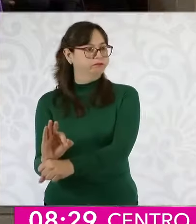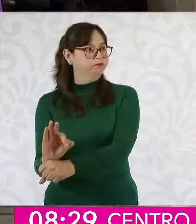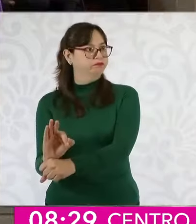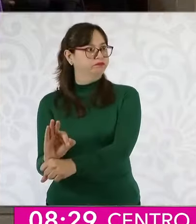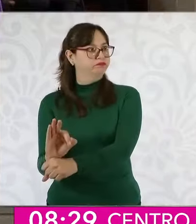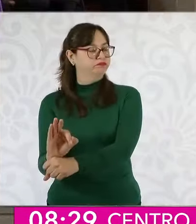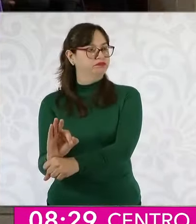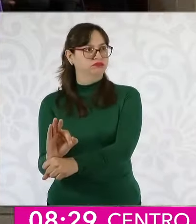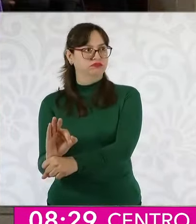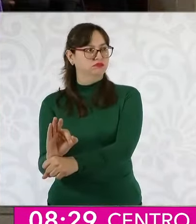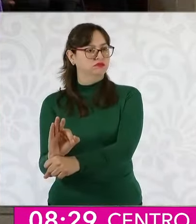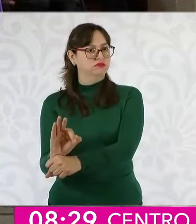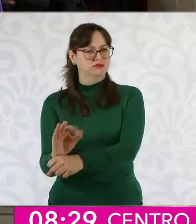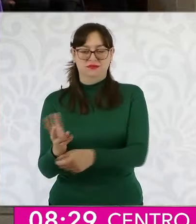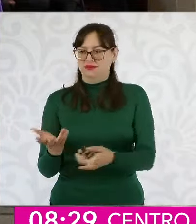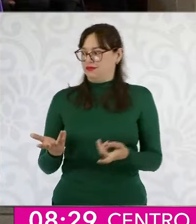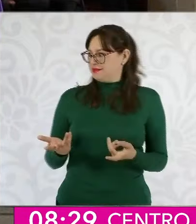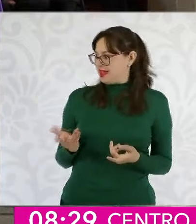muchas diferencias con él.